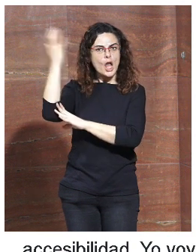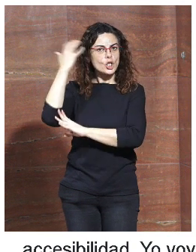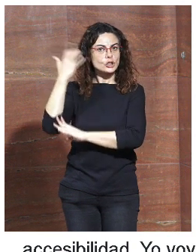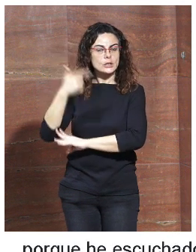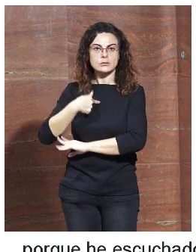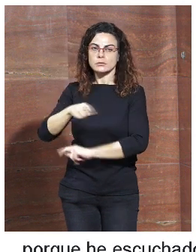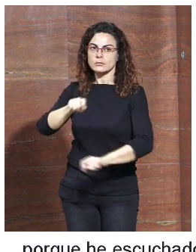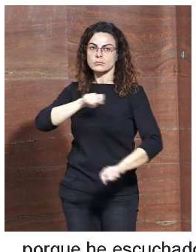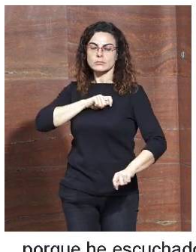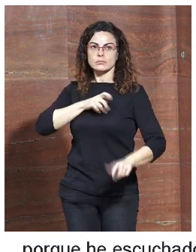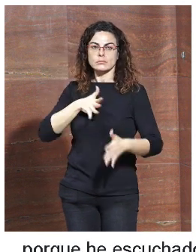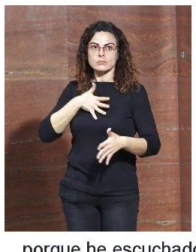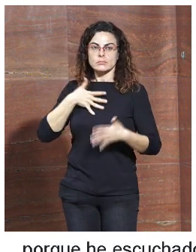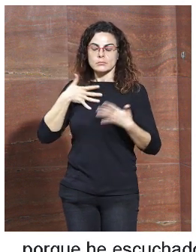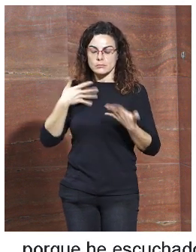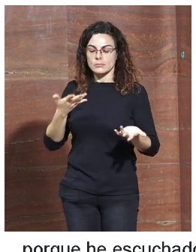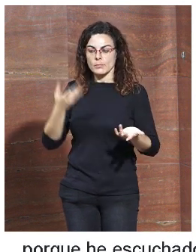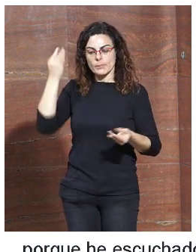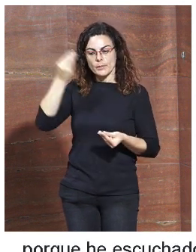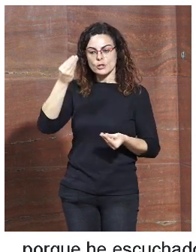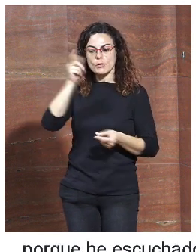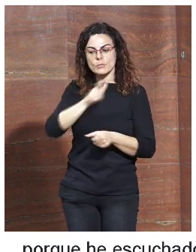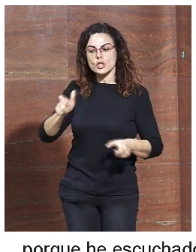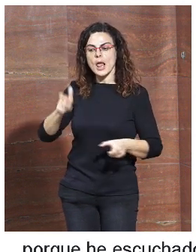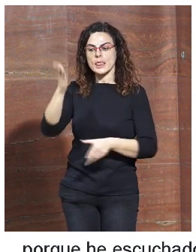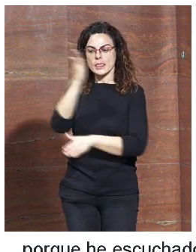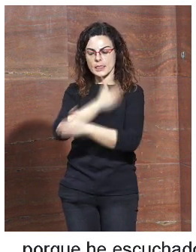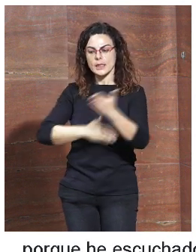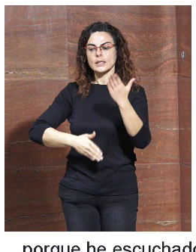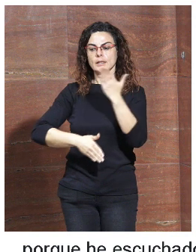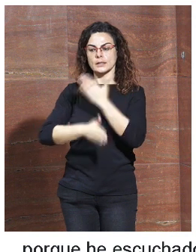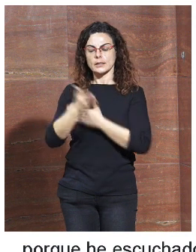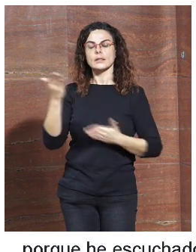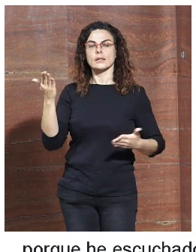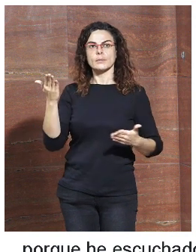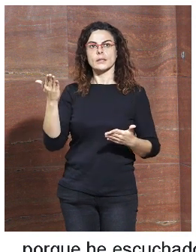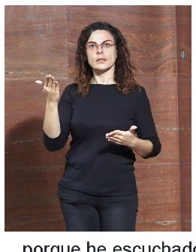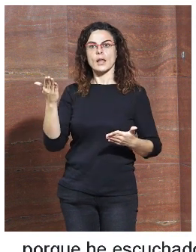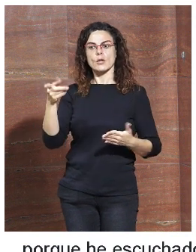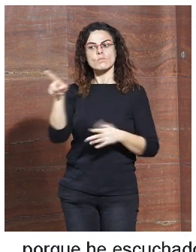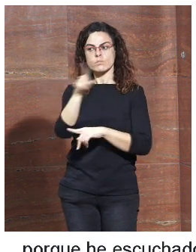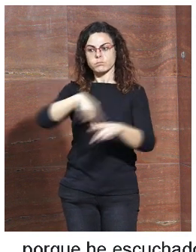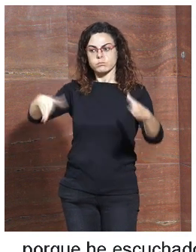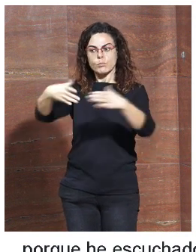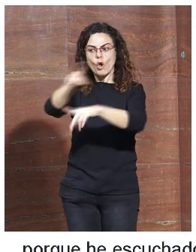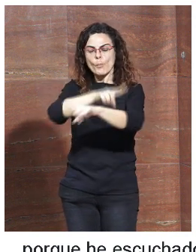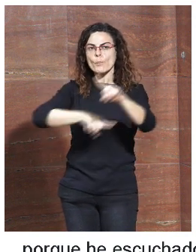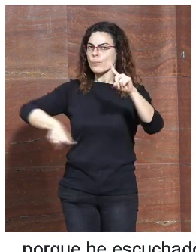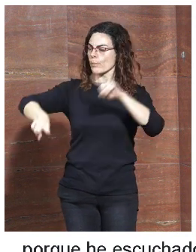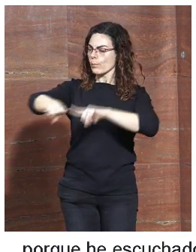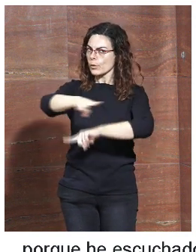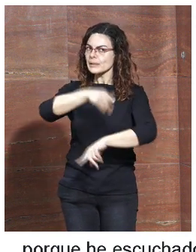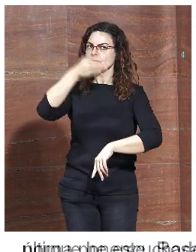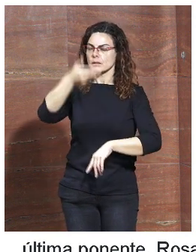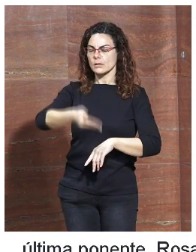Rosana. Pienso que las personas discapacitadas tienen unos problemas tremendos y ella es un